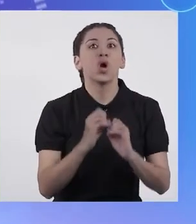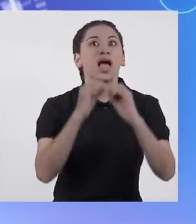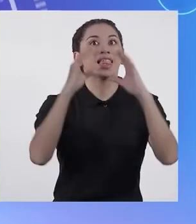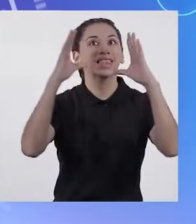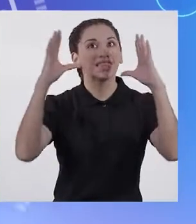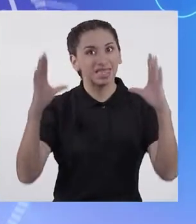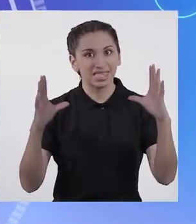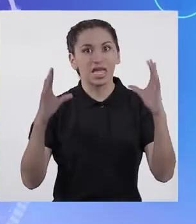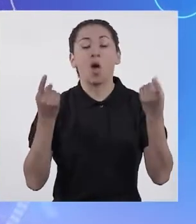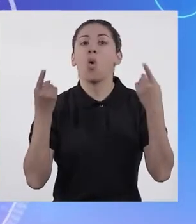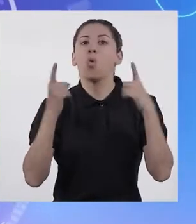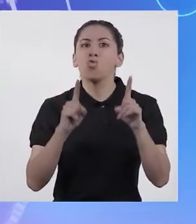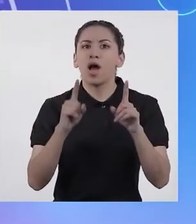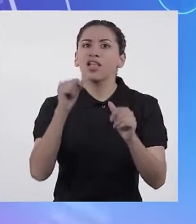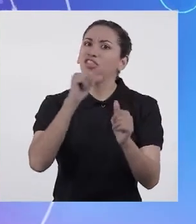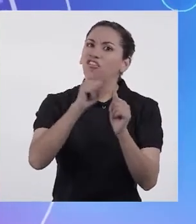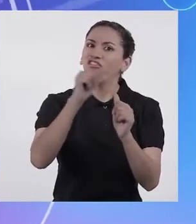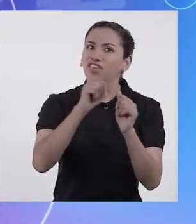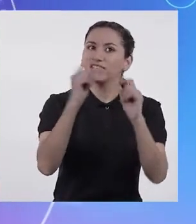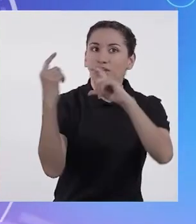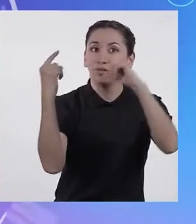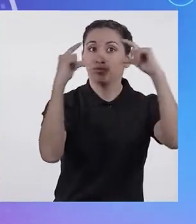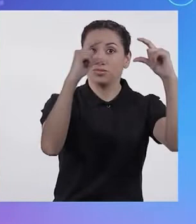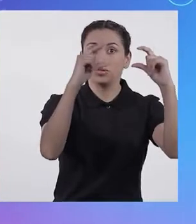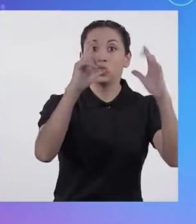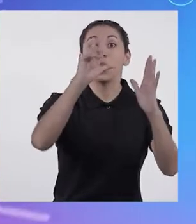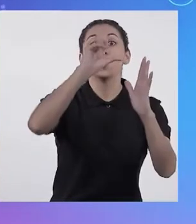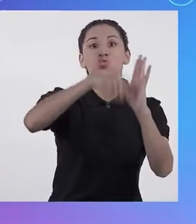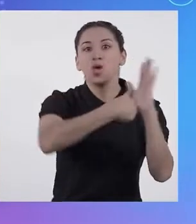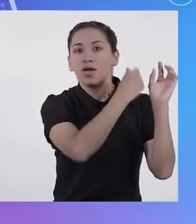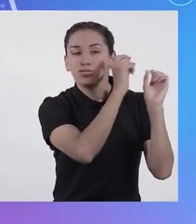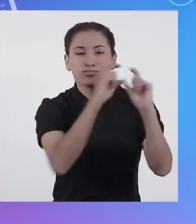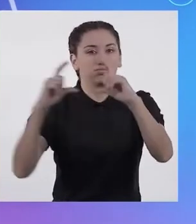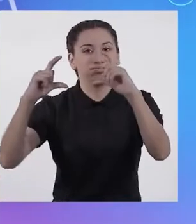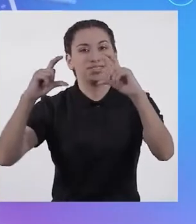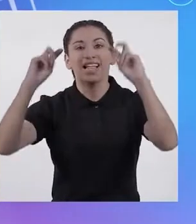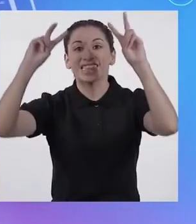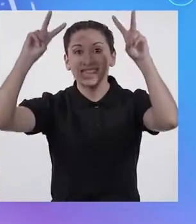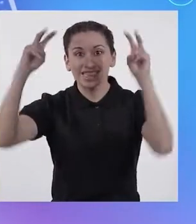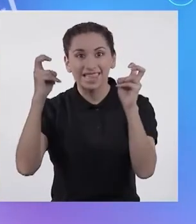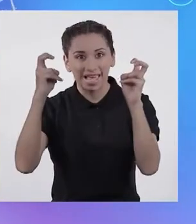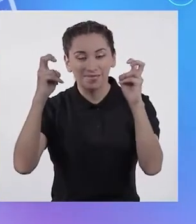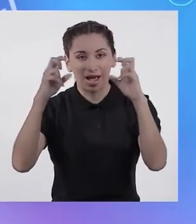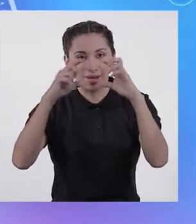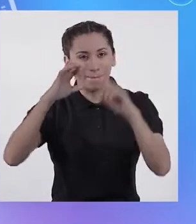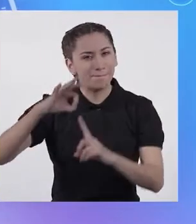se publica la noticia. Luego está el titular.